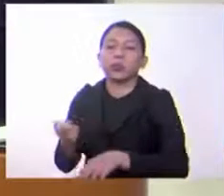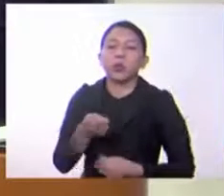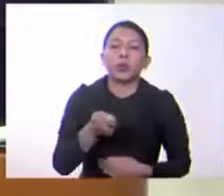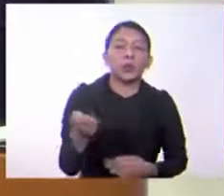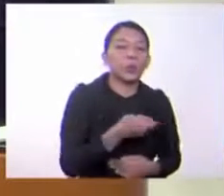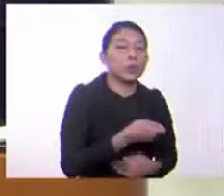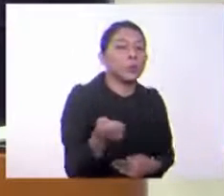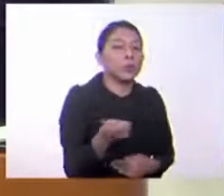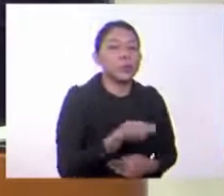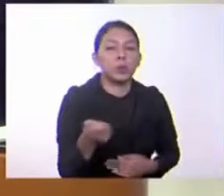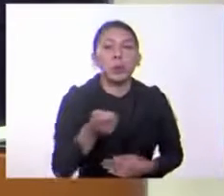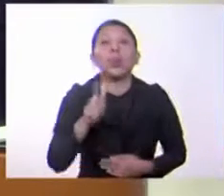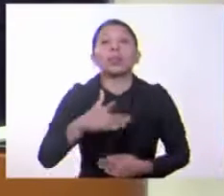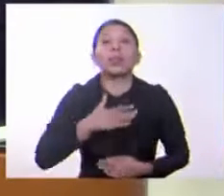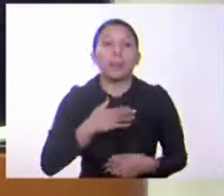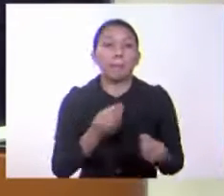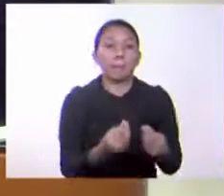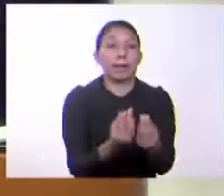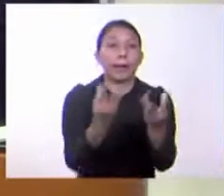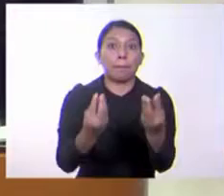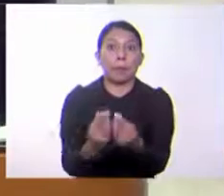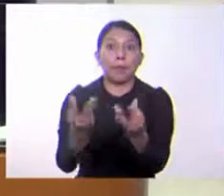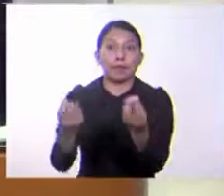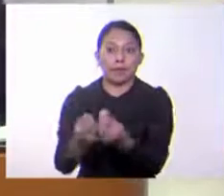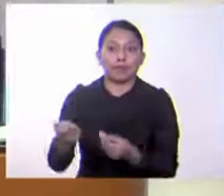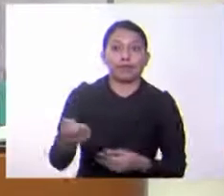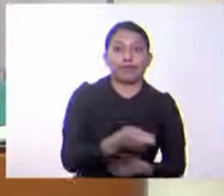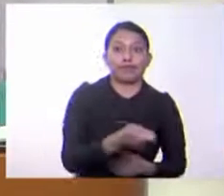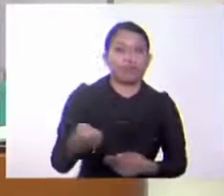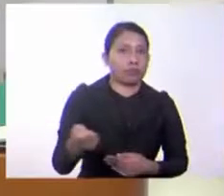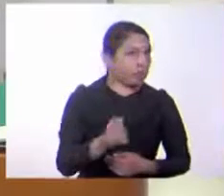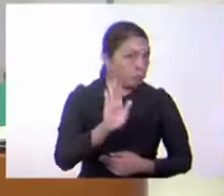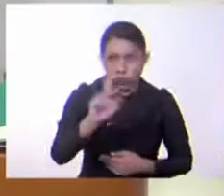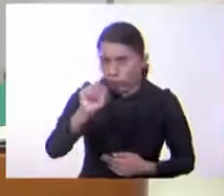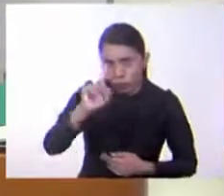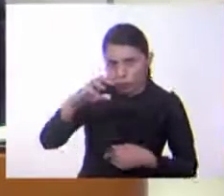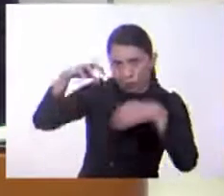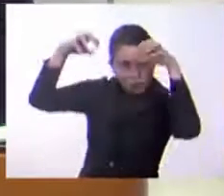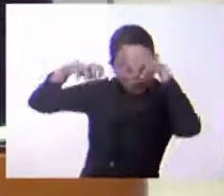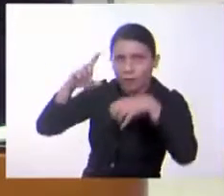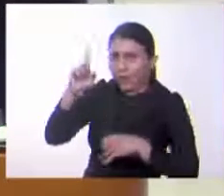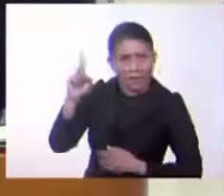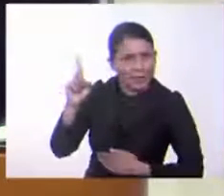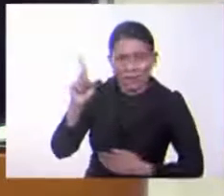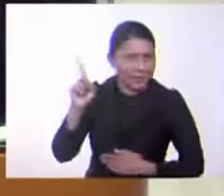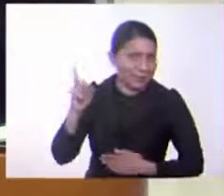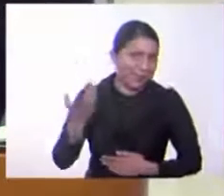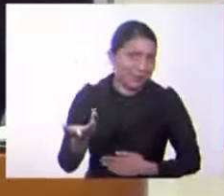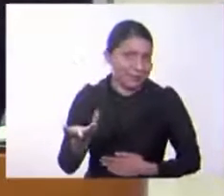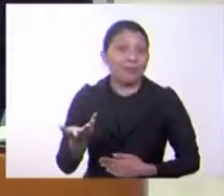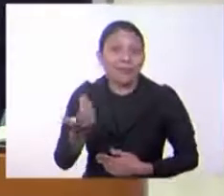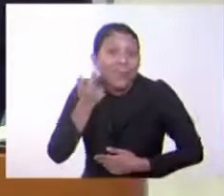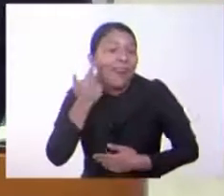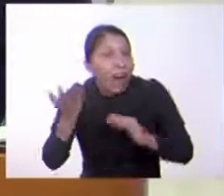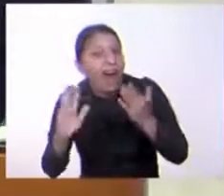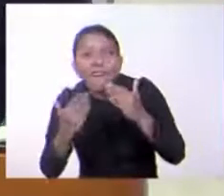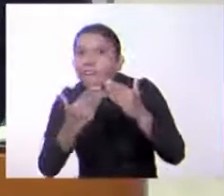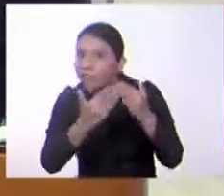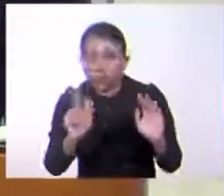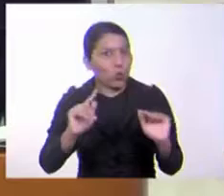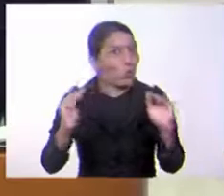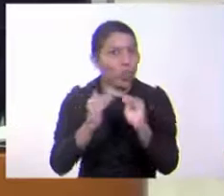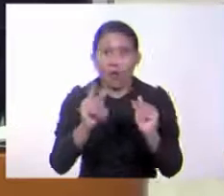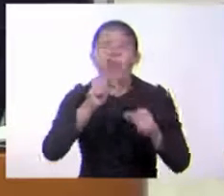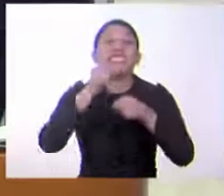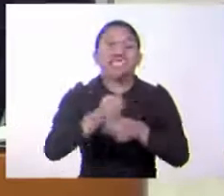suelo. Es decir, pasa esto, pero no pasa esto. Bueno. No lo podemos